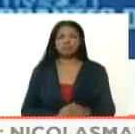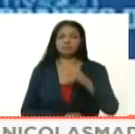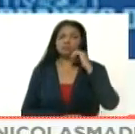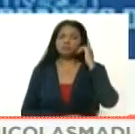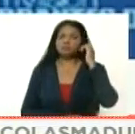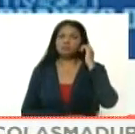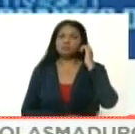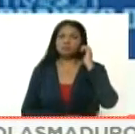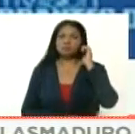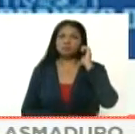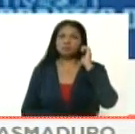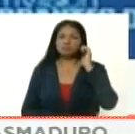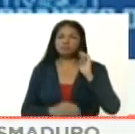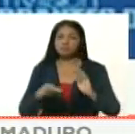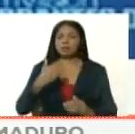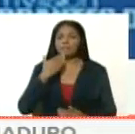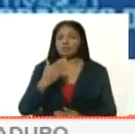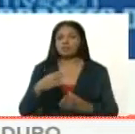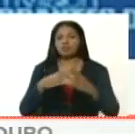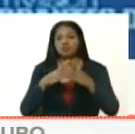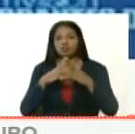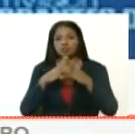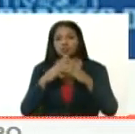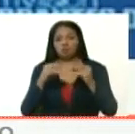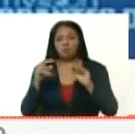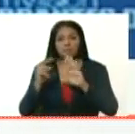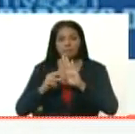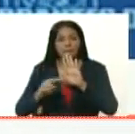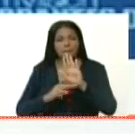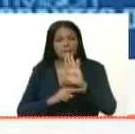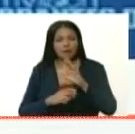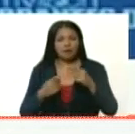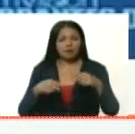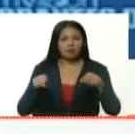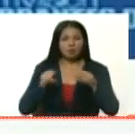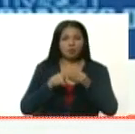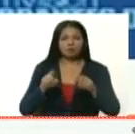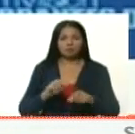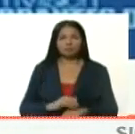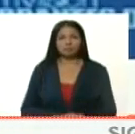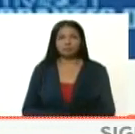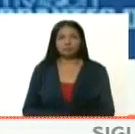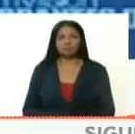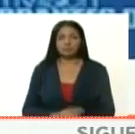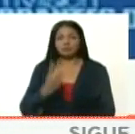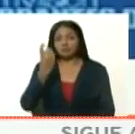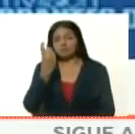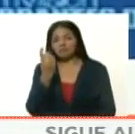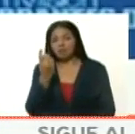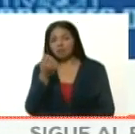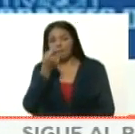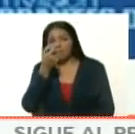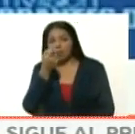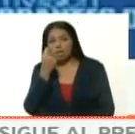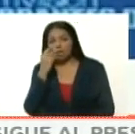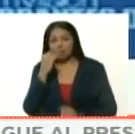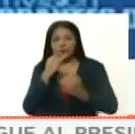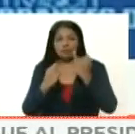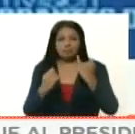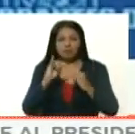están solicitando, aquí me hacen toda la argumentación. Falta apenas un pelito para terminar la